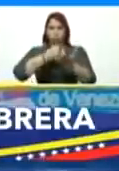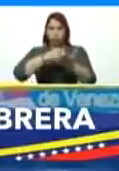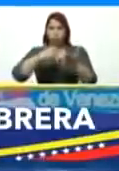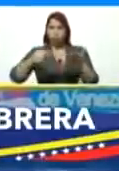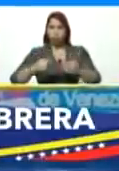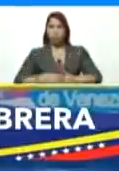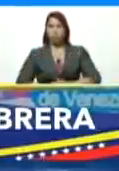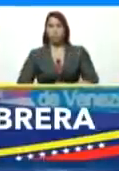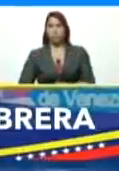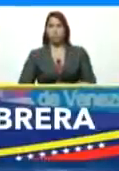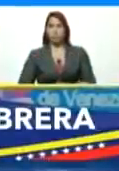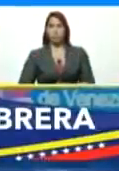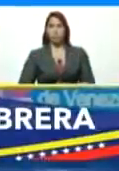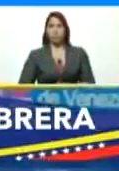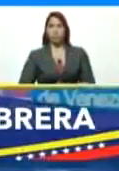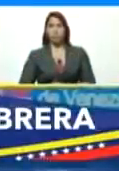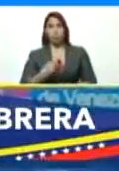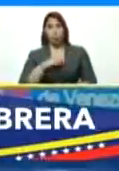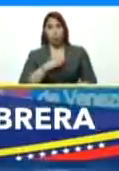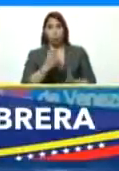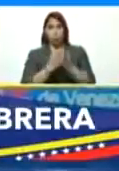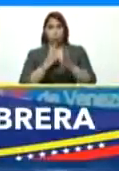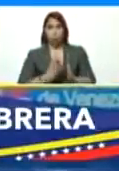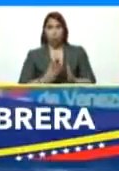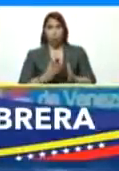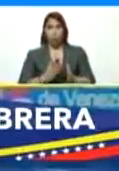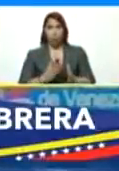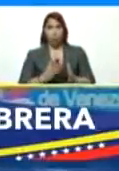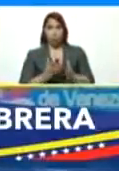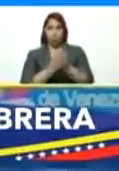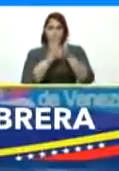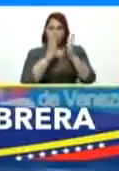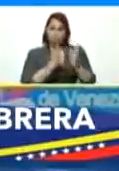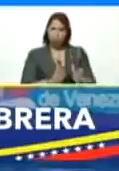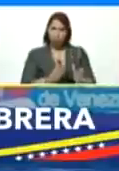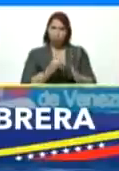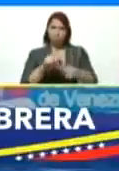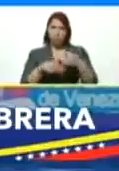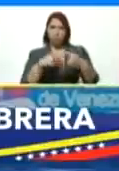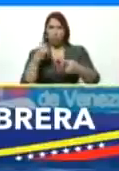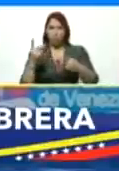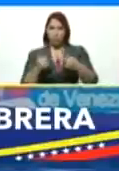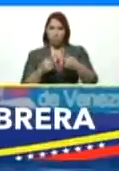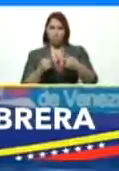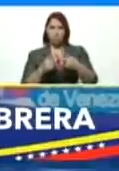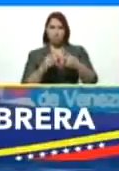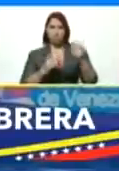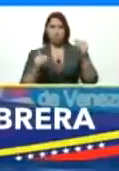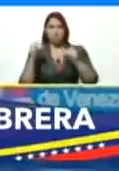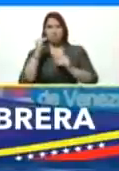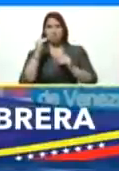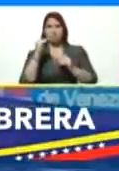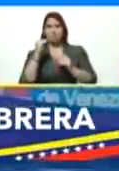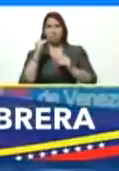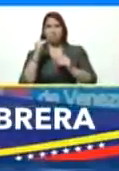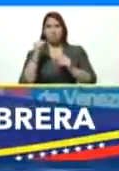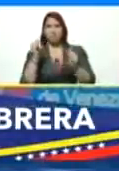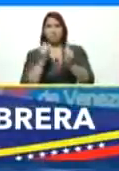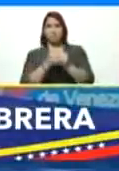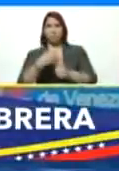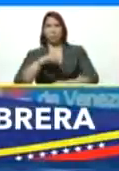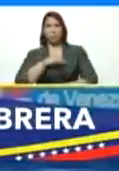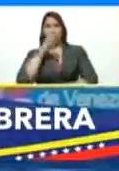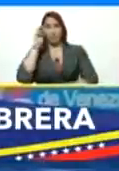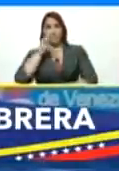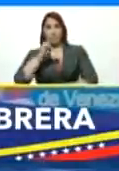fue nuestra escuela primaria y luego vino la escuela superior con nuestro maestro